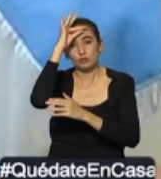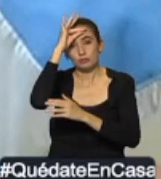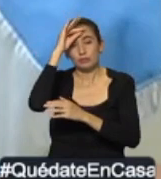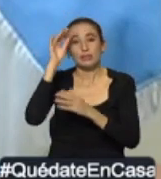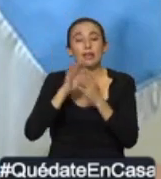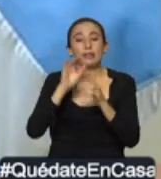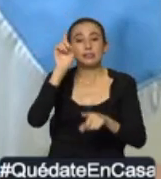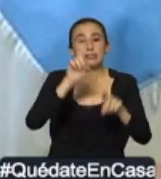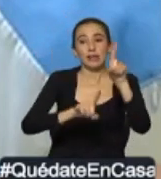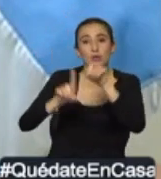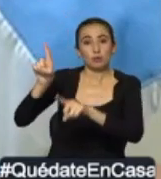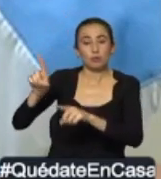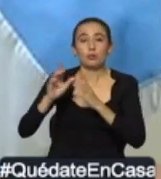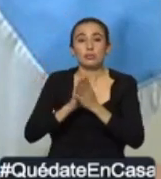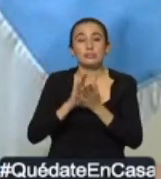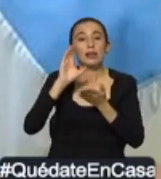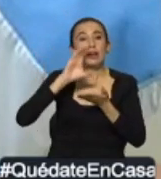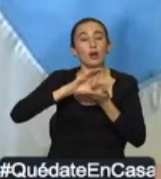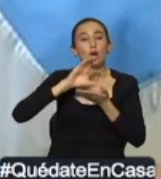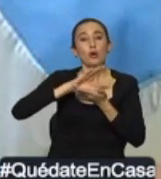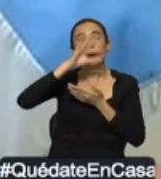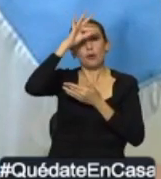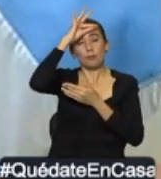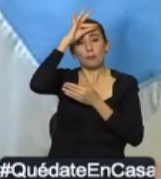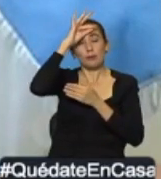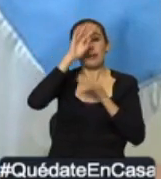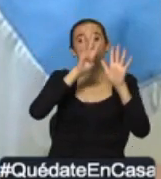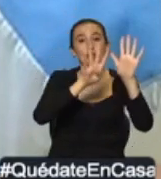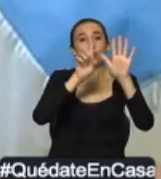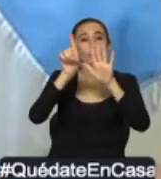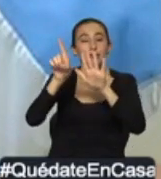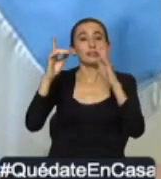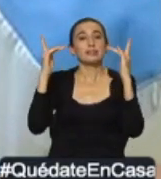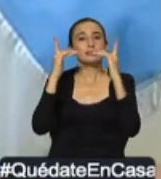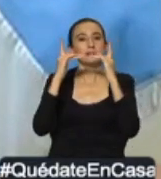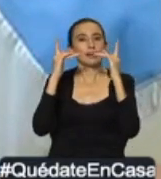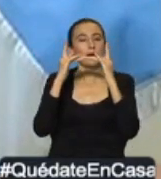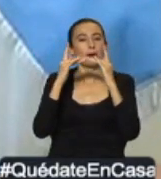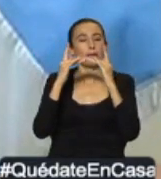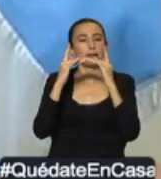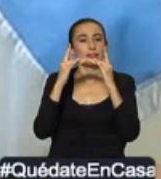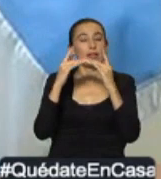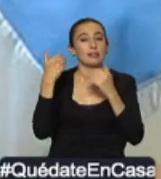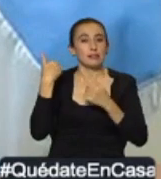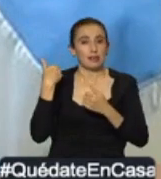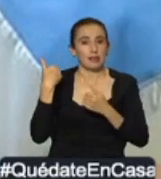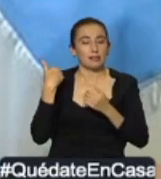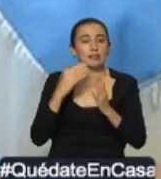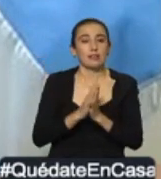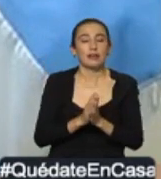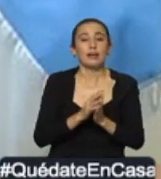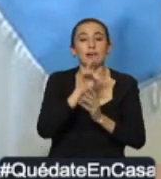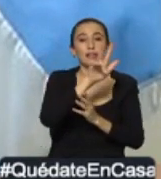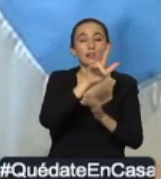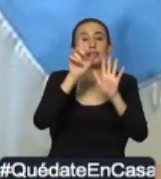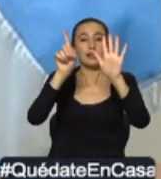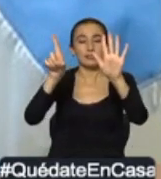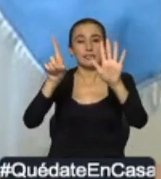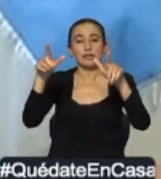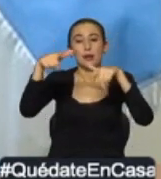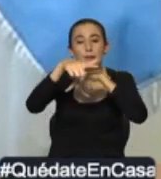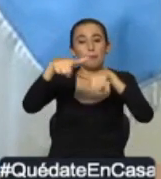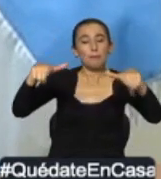este centro hospitalario cuenta con 96 camas 60 para hospitalización y 36 con cuidados